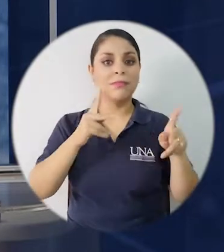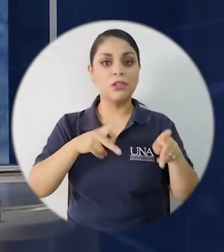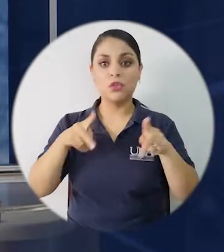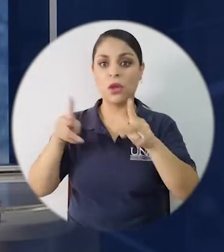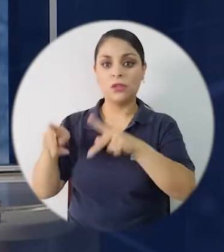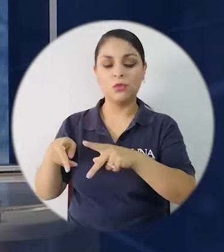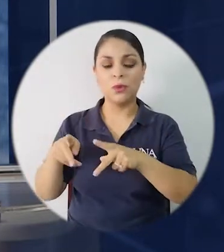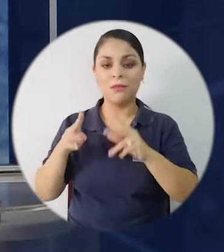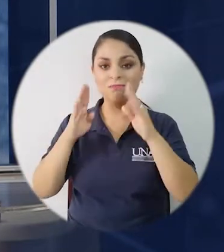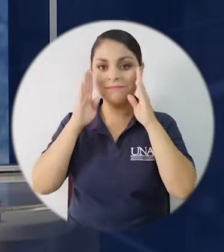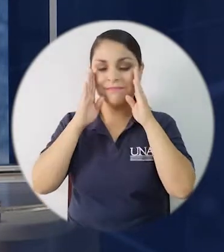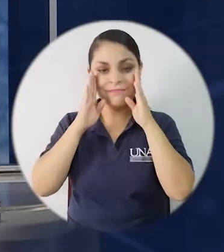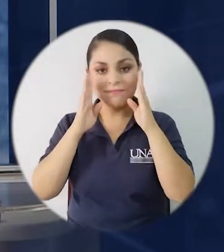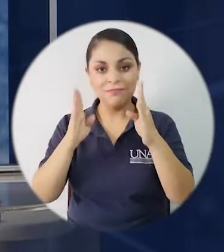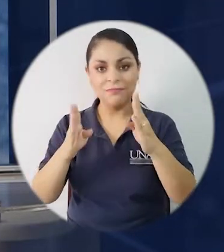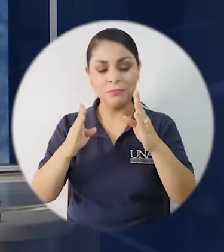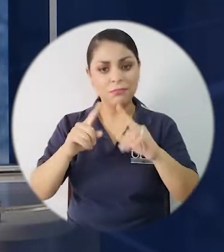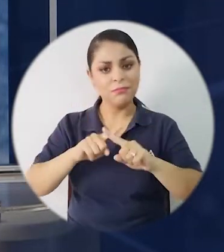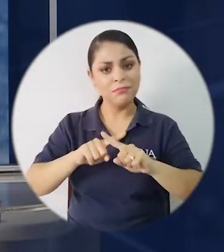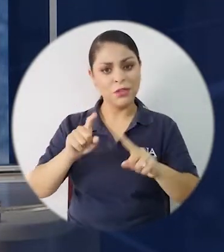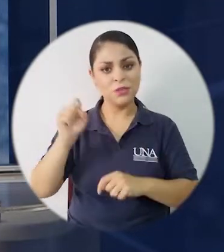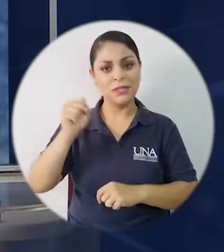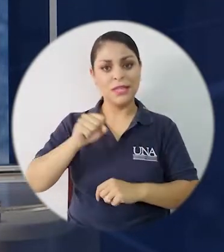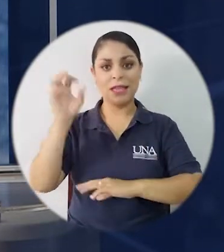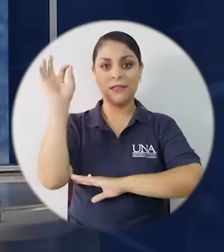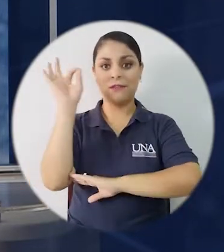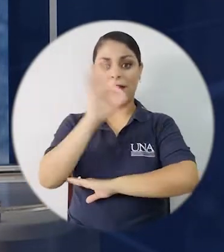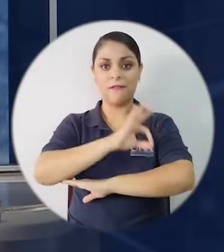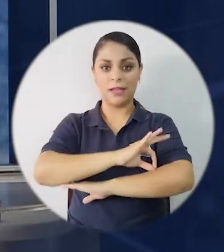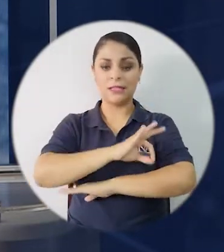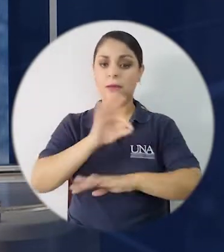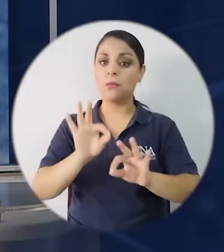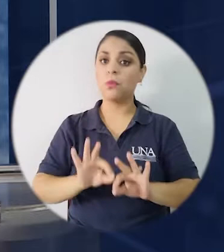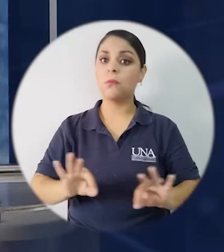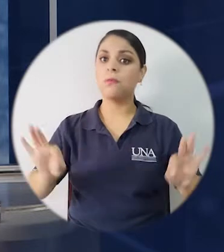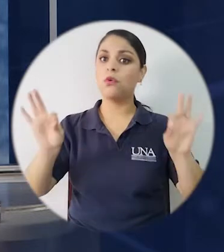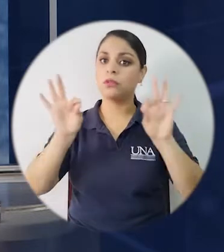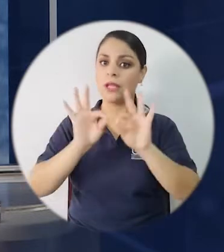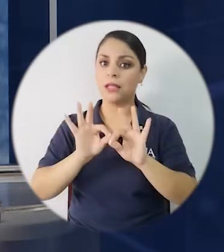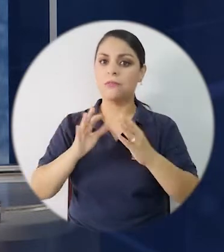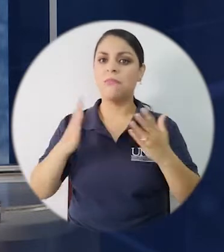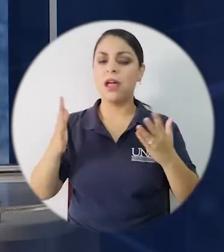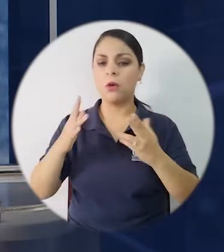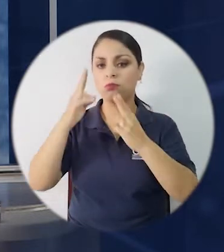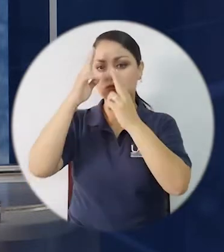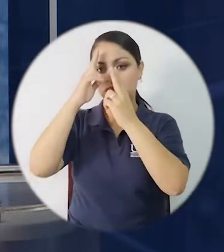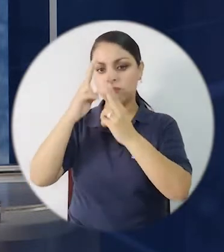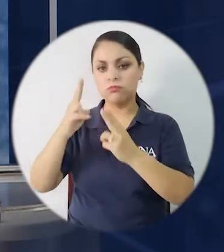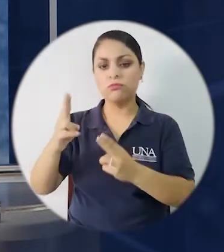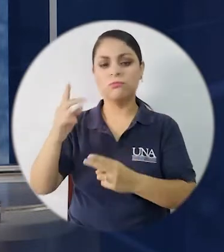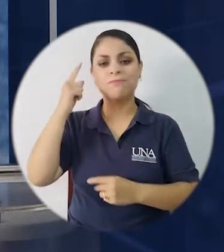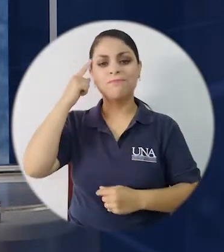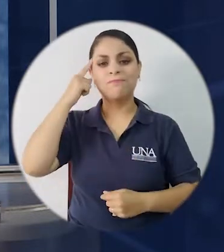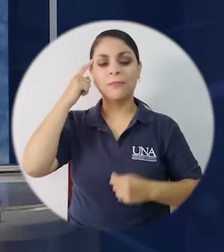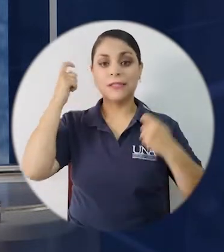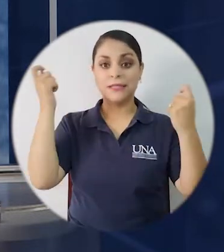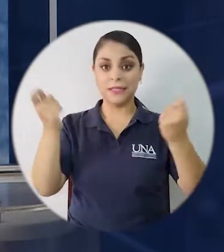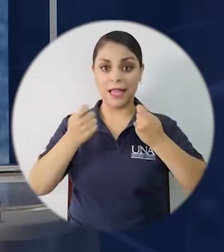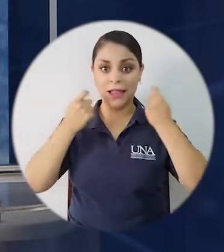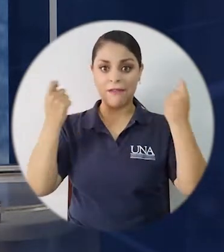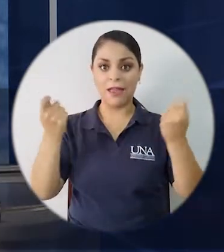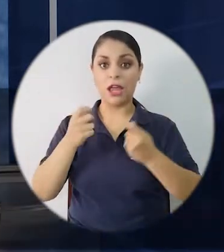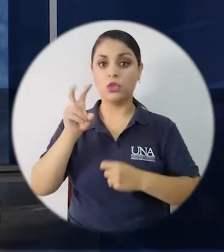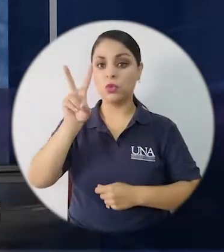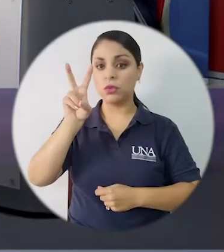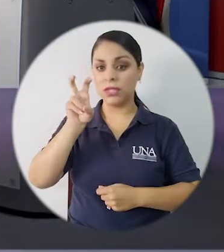la gente pues no le ha prestado tanta atención, pero que sí es una fecha muy importante, no solo para conmemorar, ¿verdad?, para celebrar 200 años